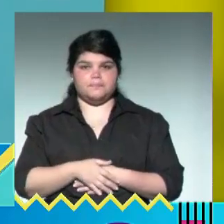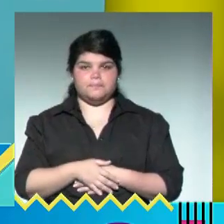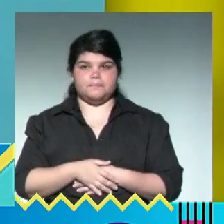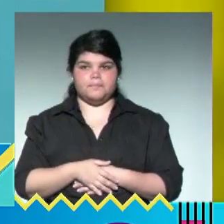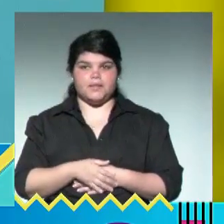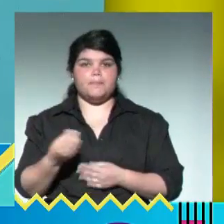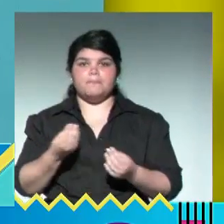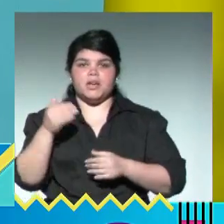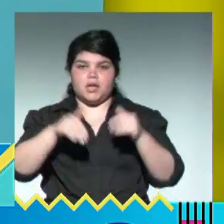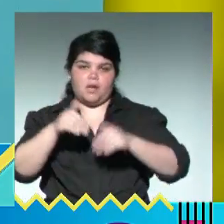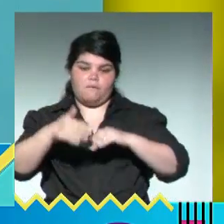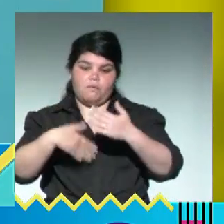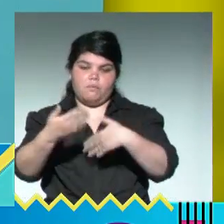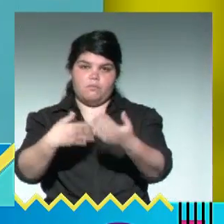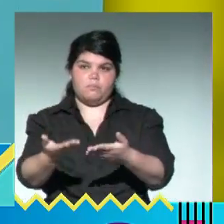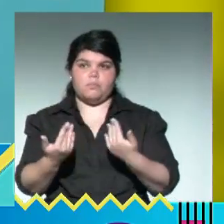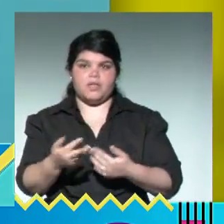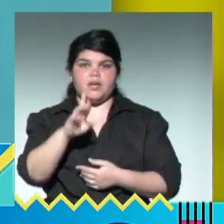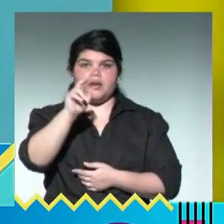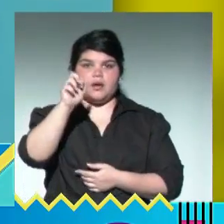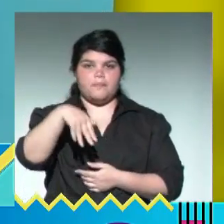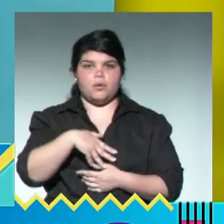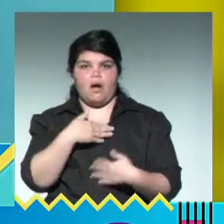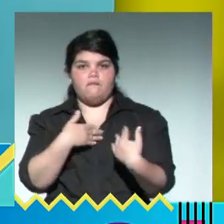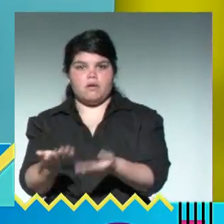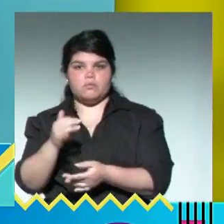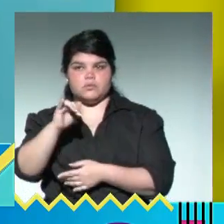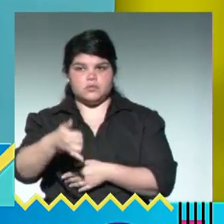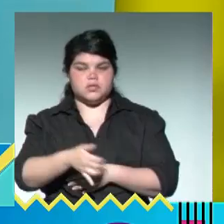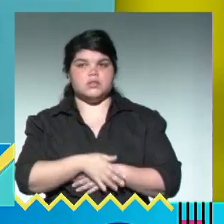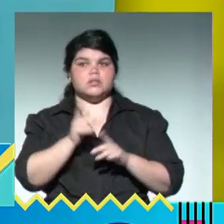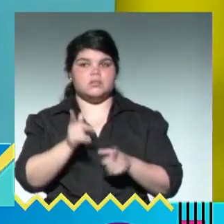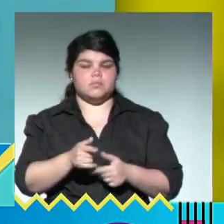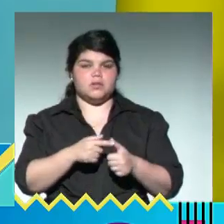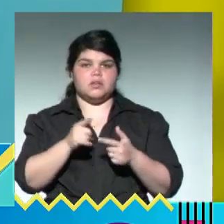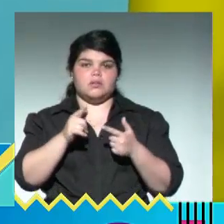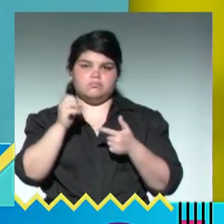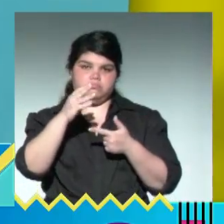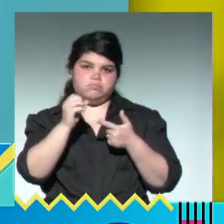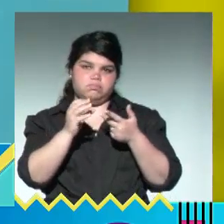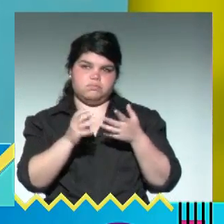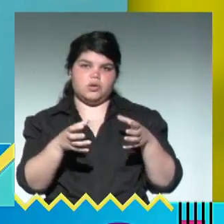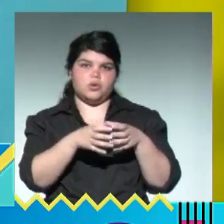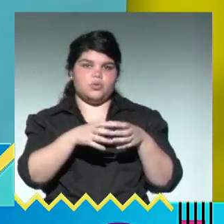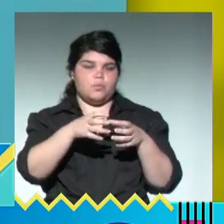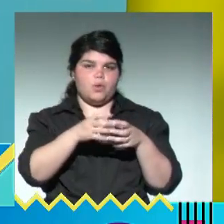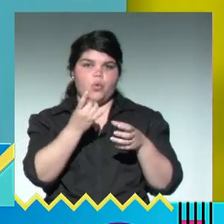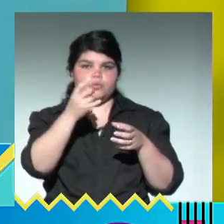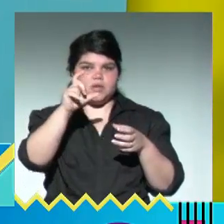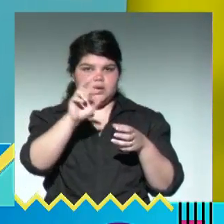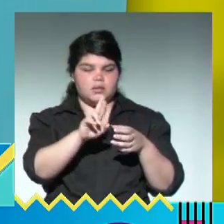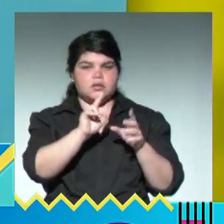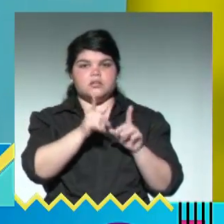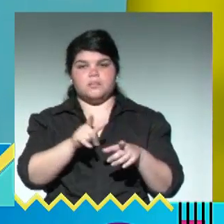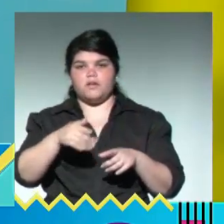esta votación justamente. Ramón votó a favor, podemos decir también que Borsani, Najul, Petri, Samarvide por la UCR también votaron a favor,